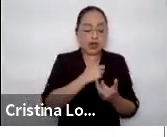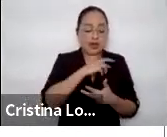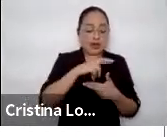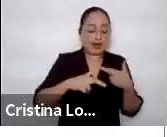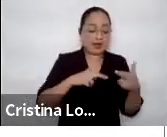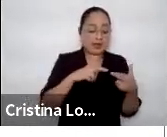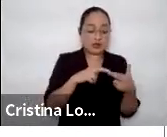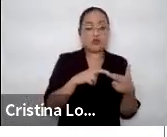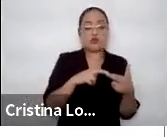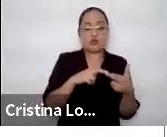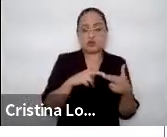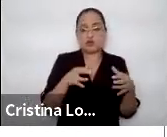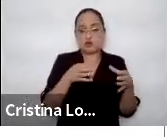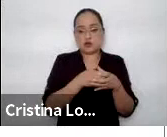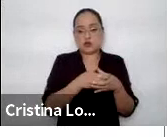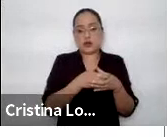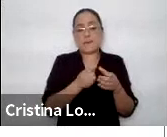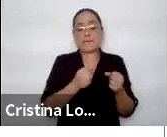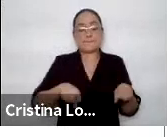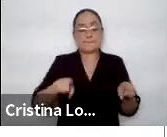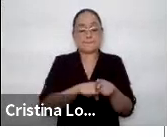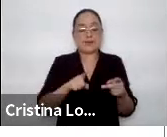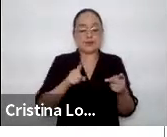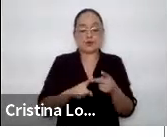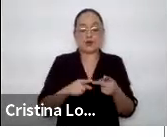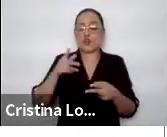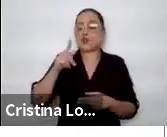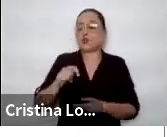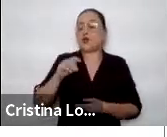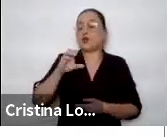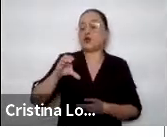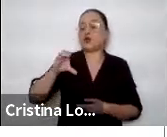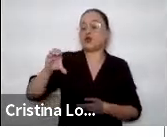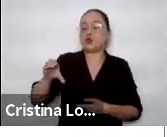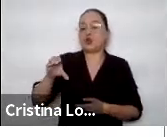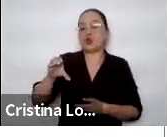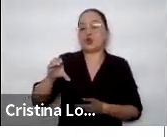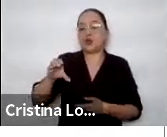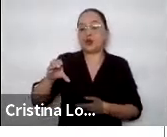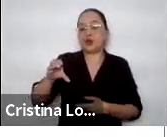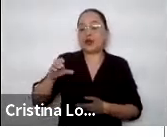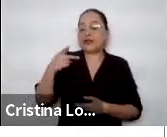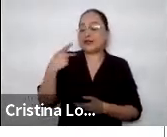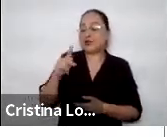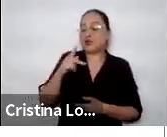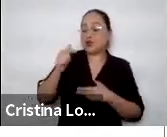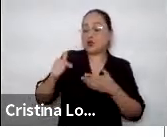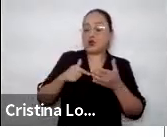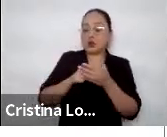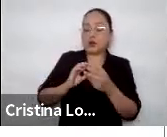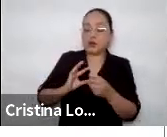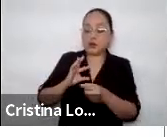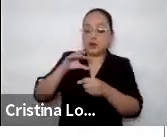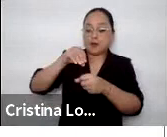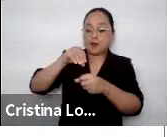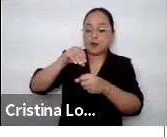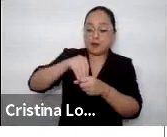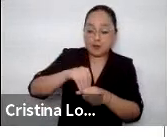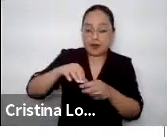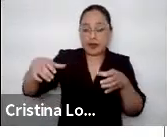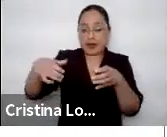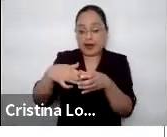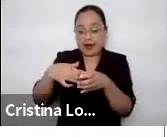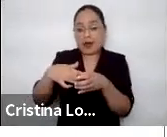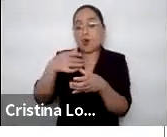regionales y de los tribunales colegiados de circuito o plenos de circuito, en su caso, hasta ahorita plenos de circuito,